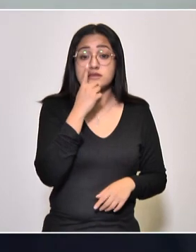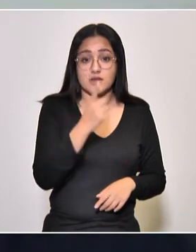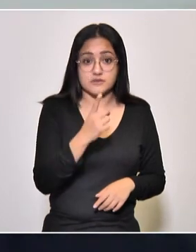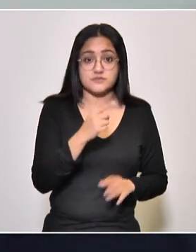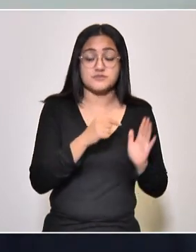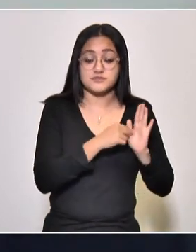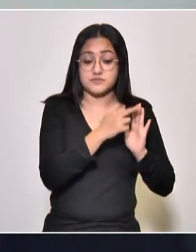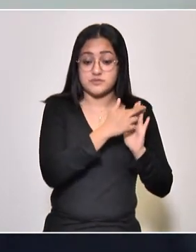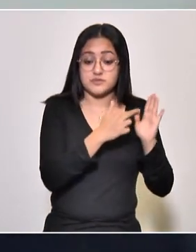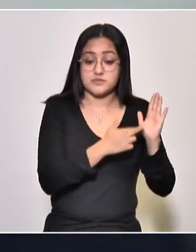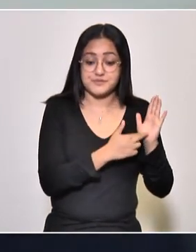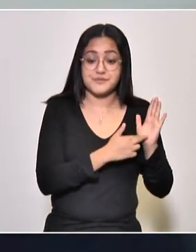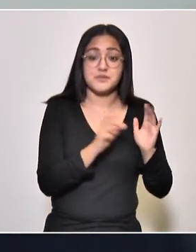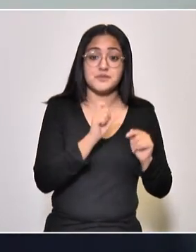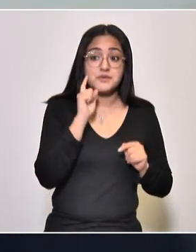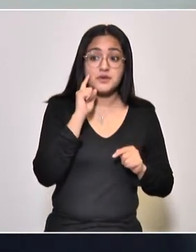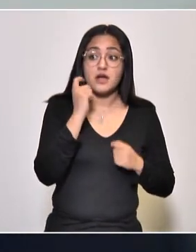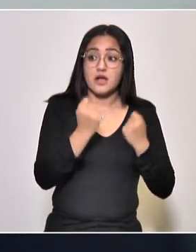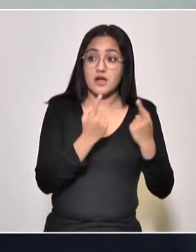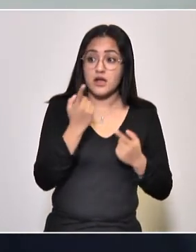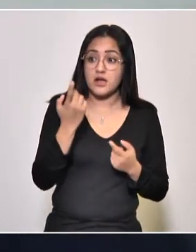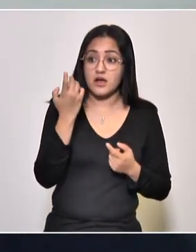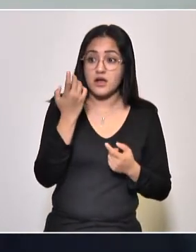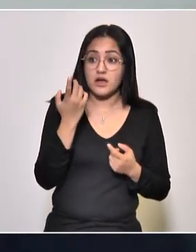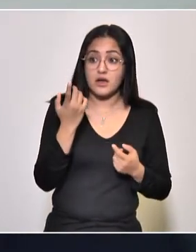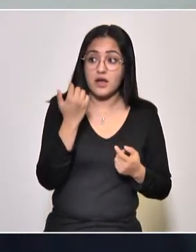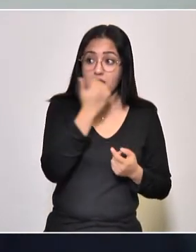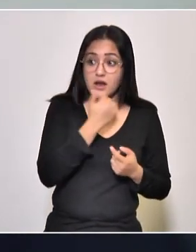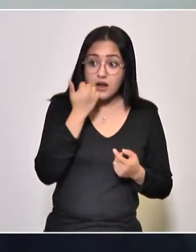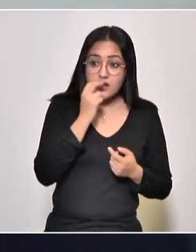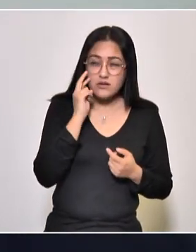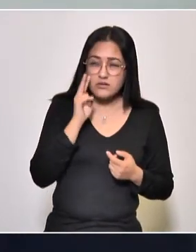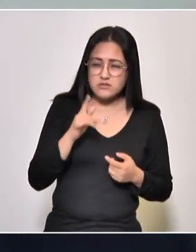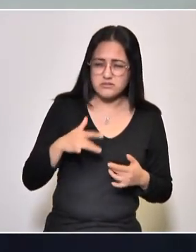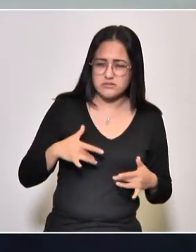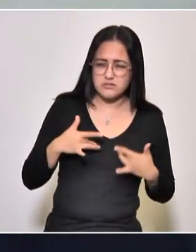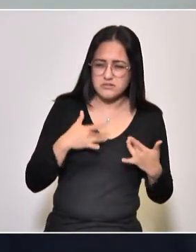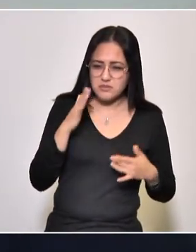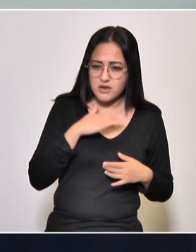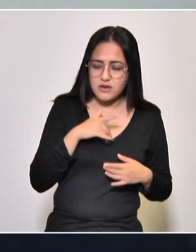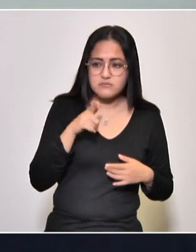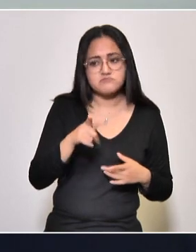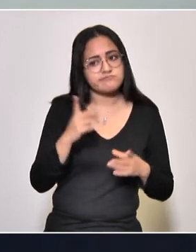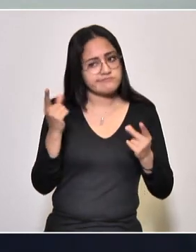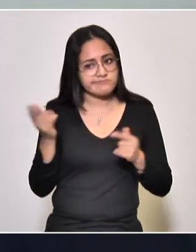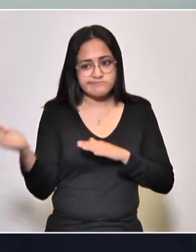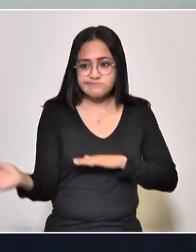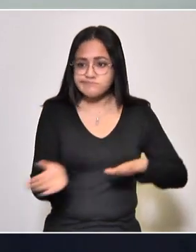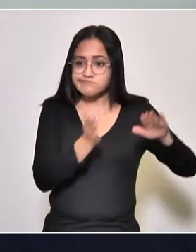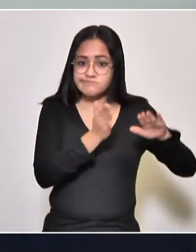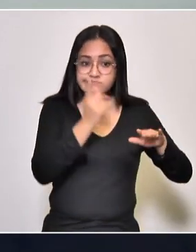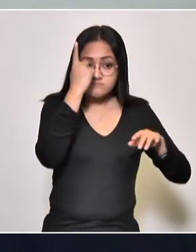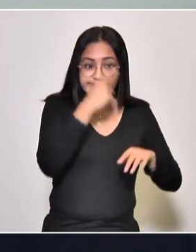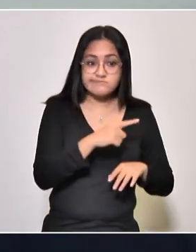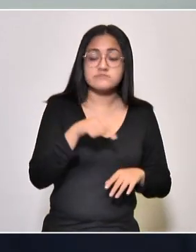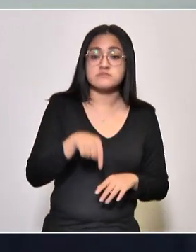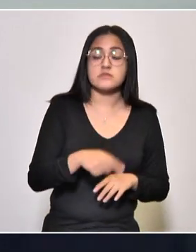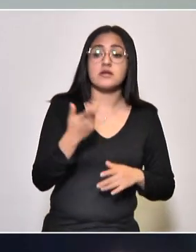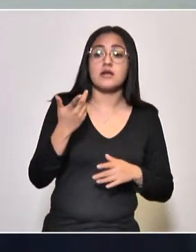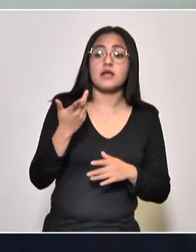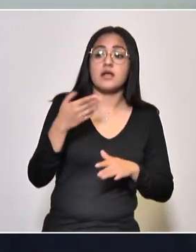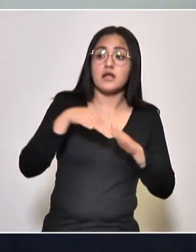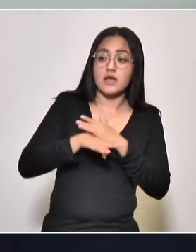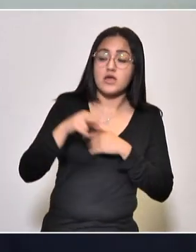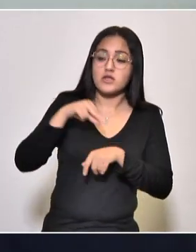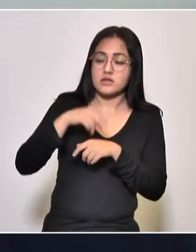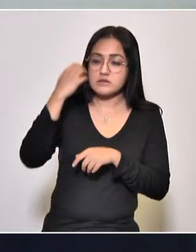si encontramos alumnos sospechosos, de manera inmediata hay un confinamiento del alumno. También se revisa con